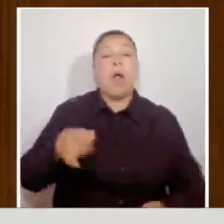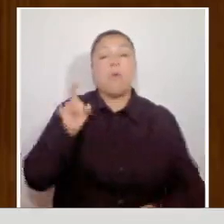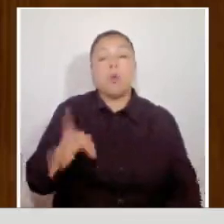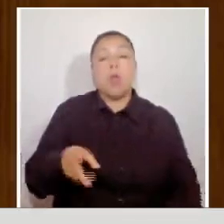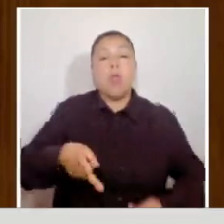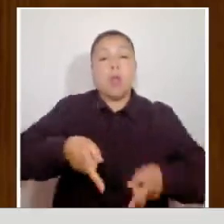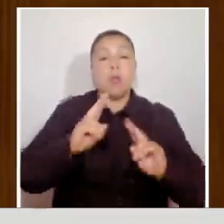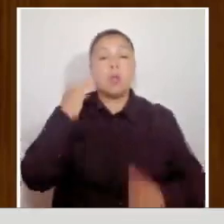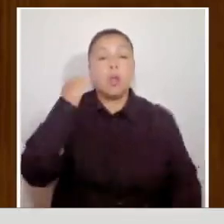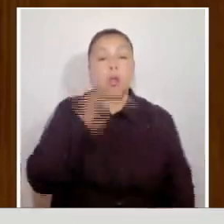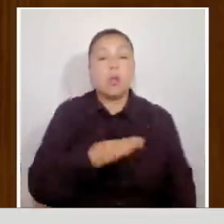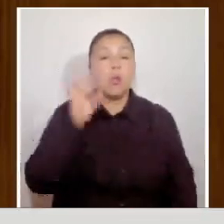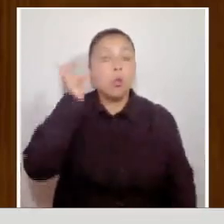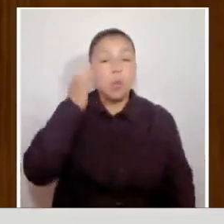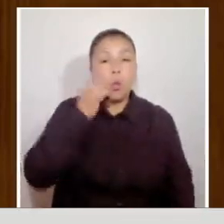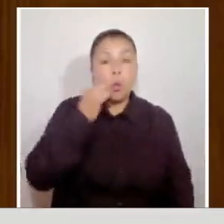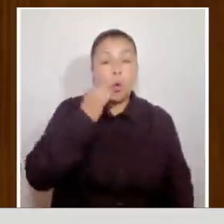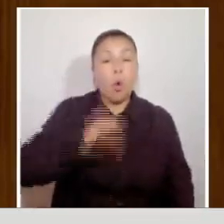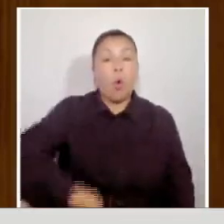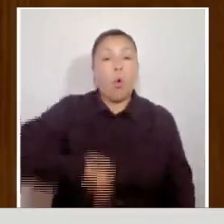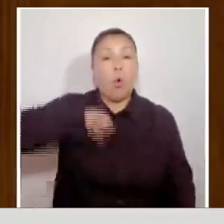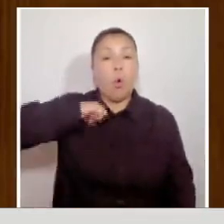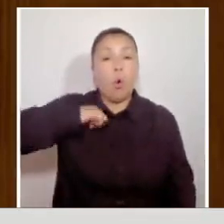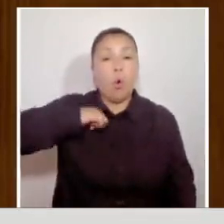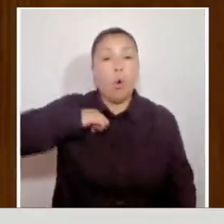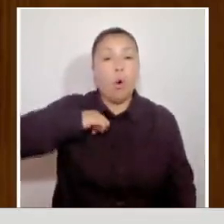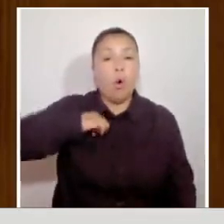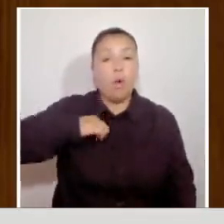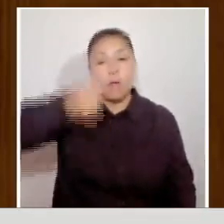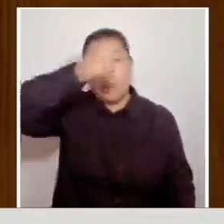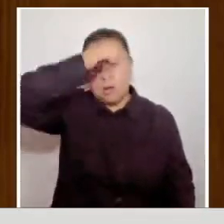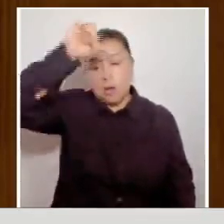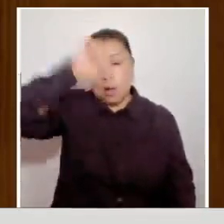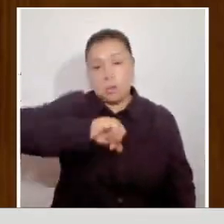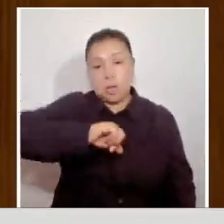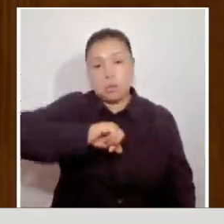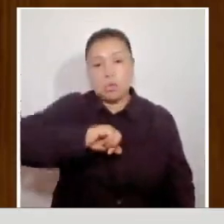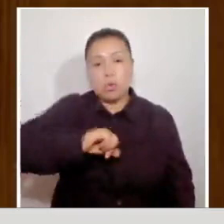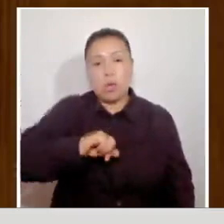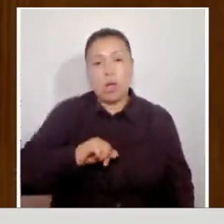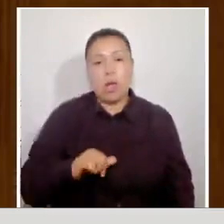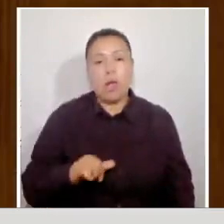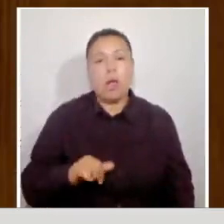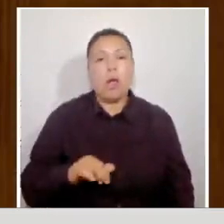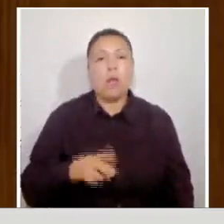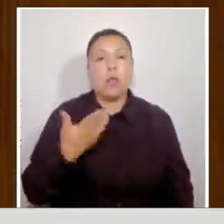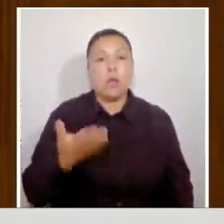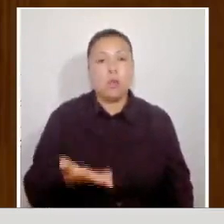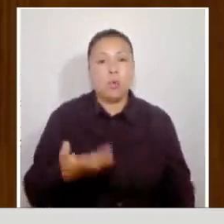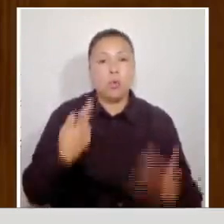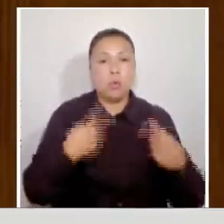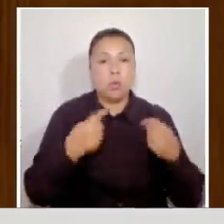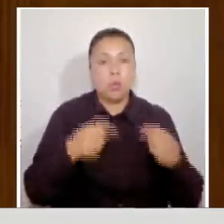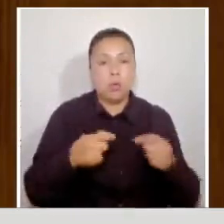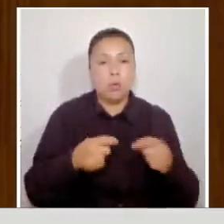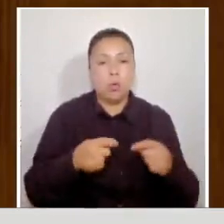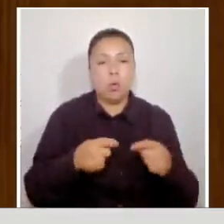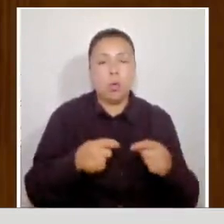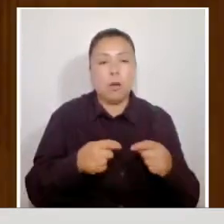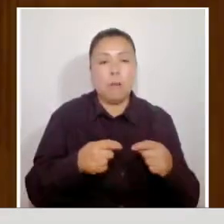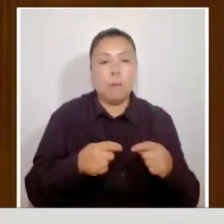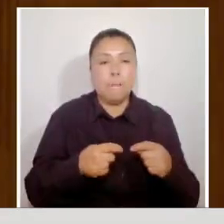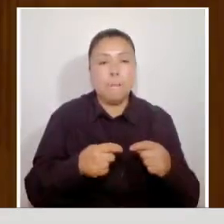niños niñas y adolescentes y es sancionada como tal En todo caso se trata de una figura de